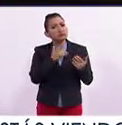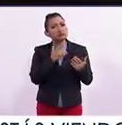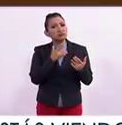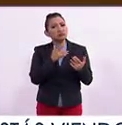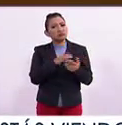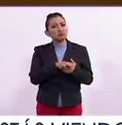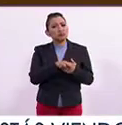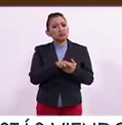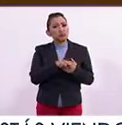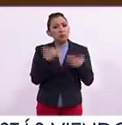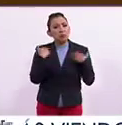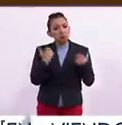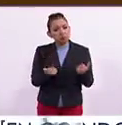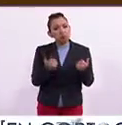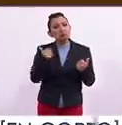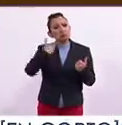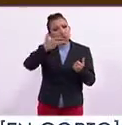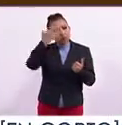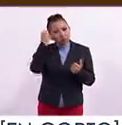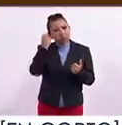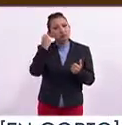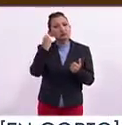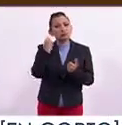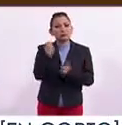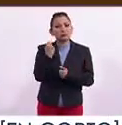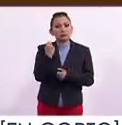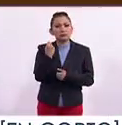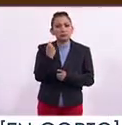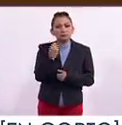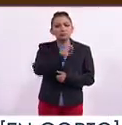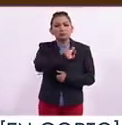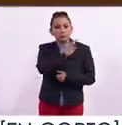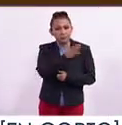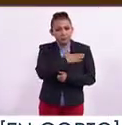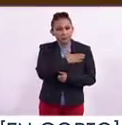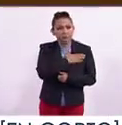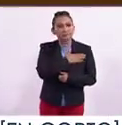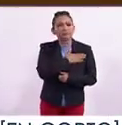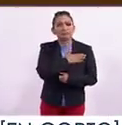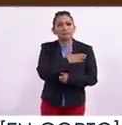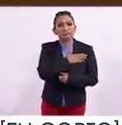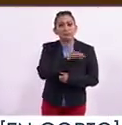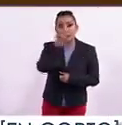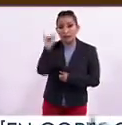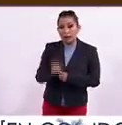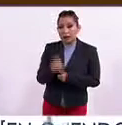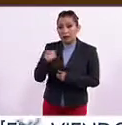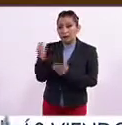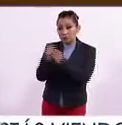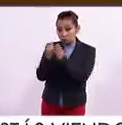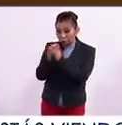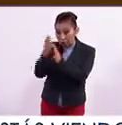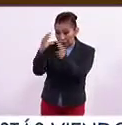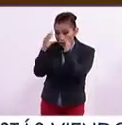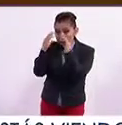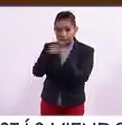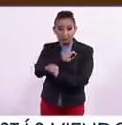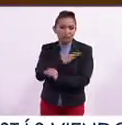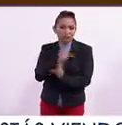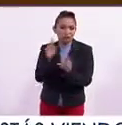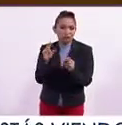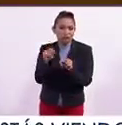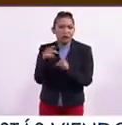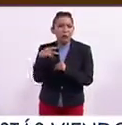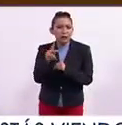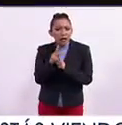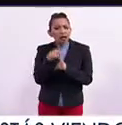entendía, aprendí el español. Nunca tomé un curso propiamente de español, pero lo aprendí